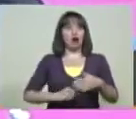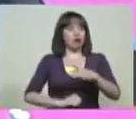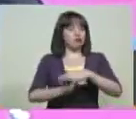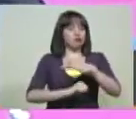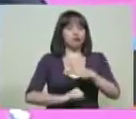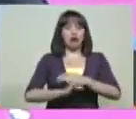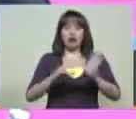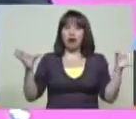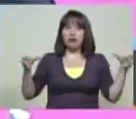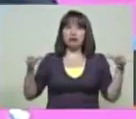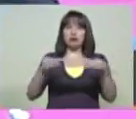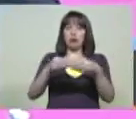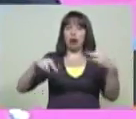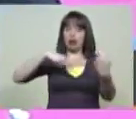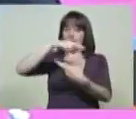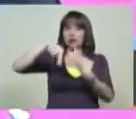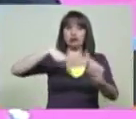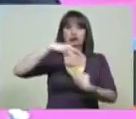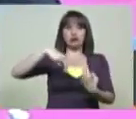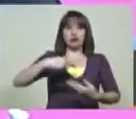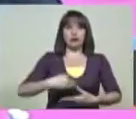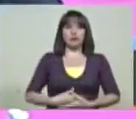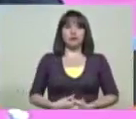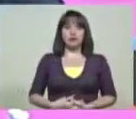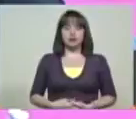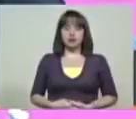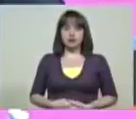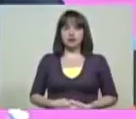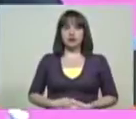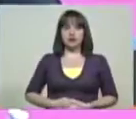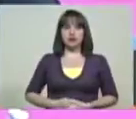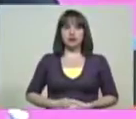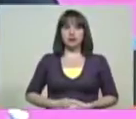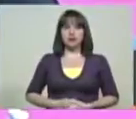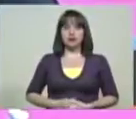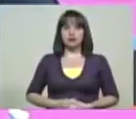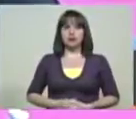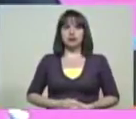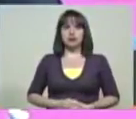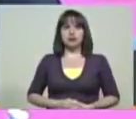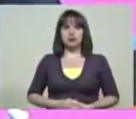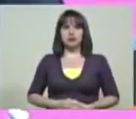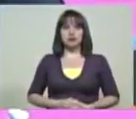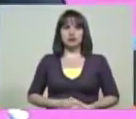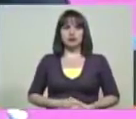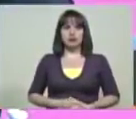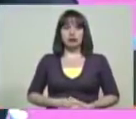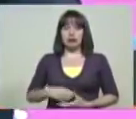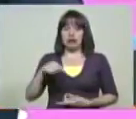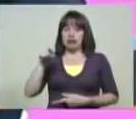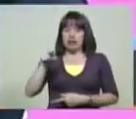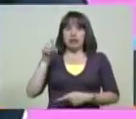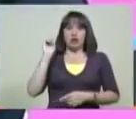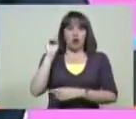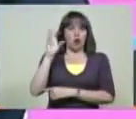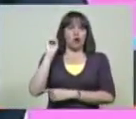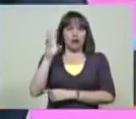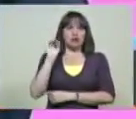cuerpo de la revolución en nuestra patria triste fuera un congreso